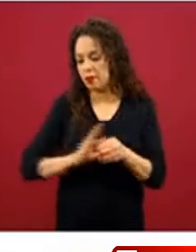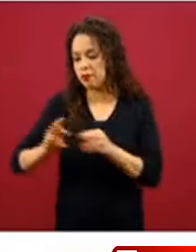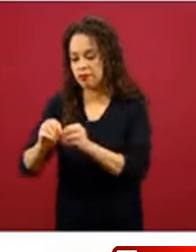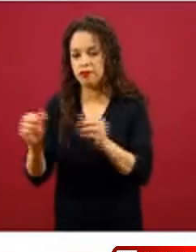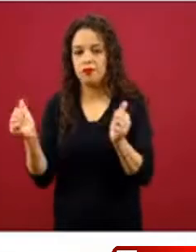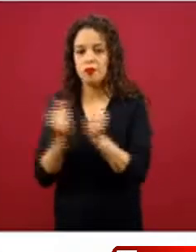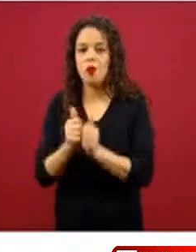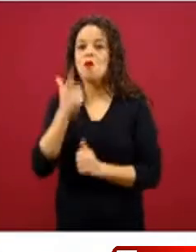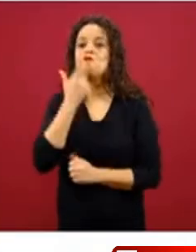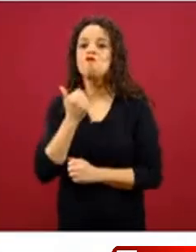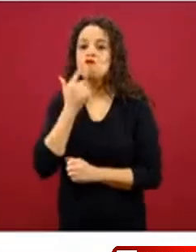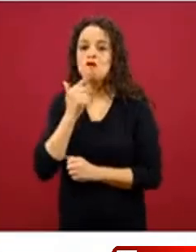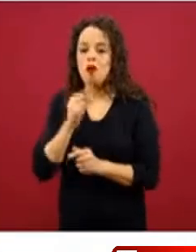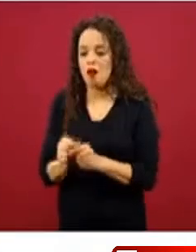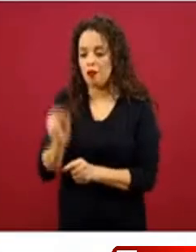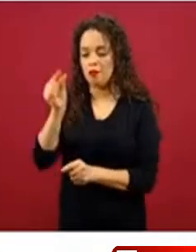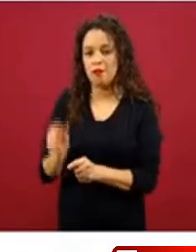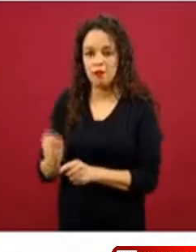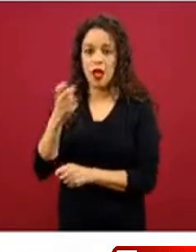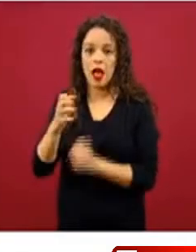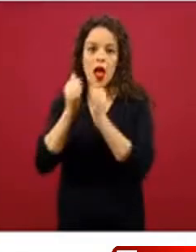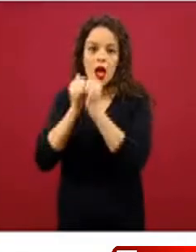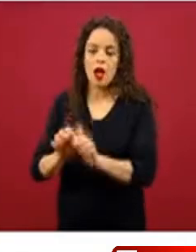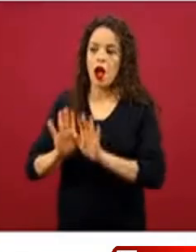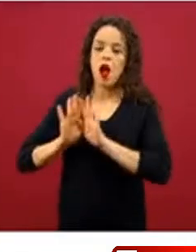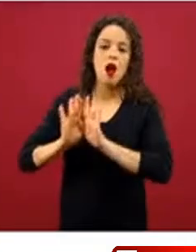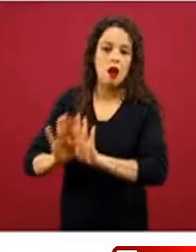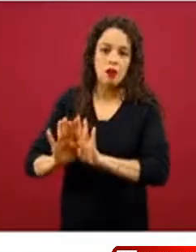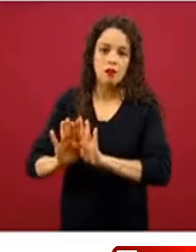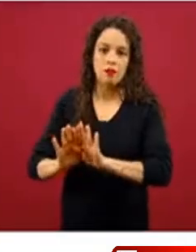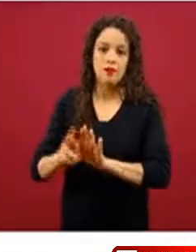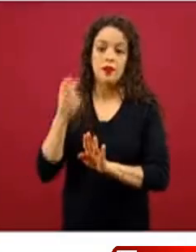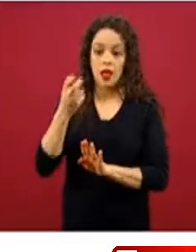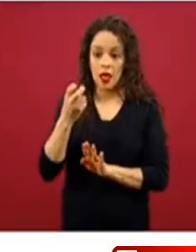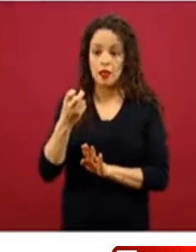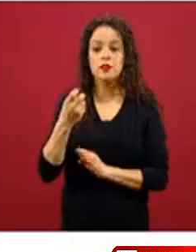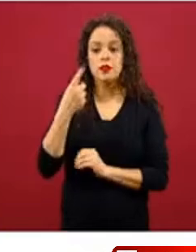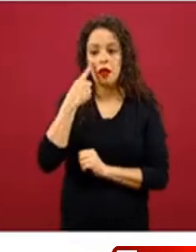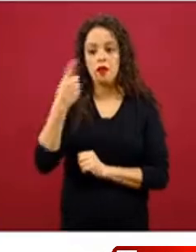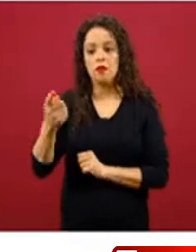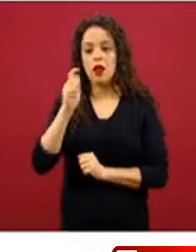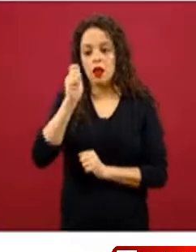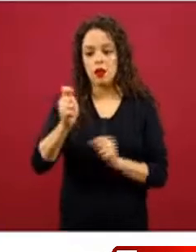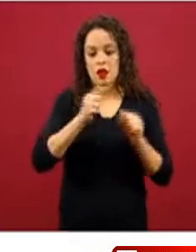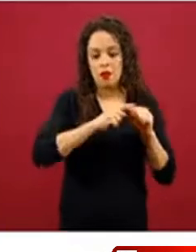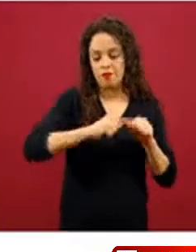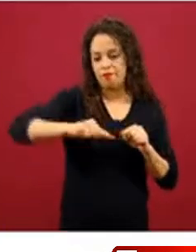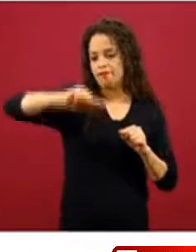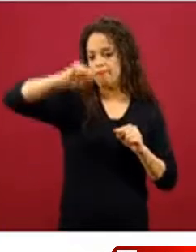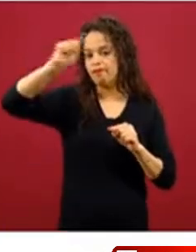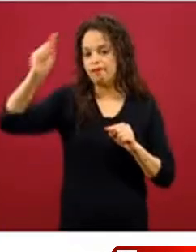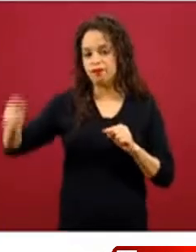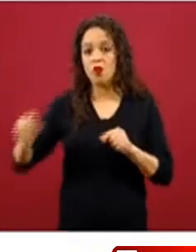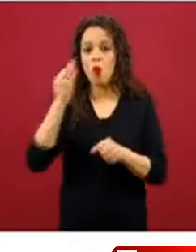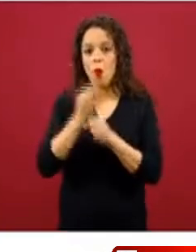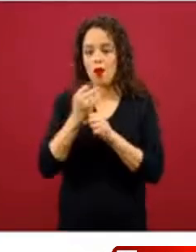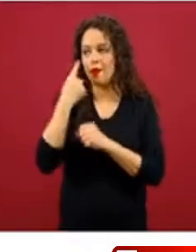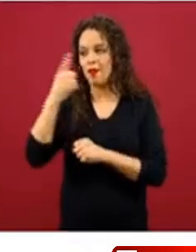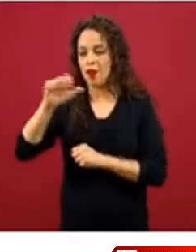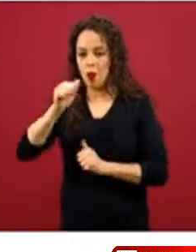los casos rojos que se quedan en su totalidad y obtenemos la curva que está en la siguiente